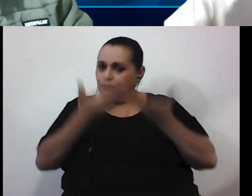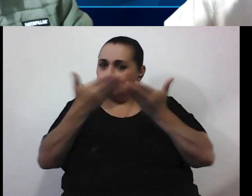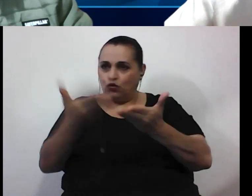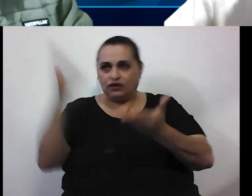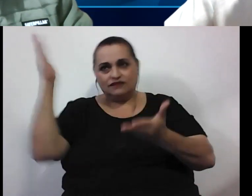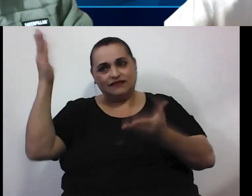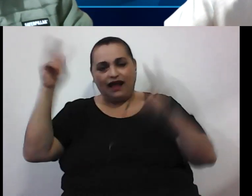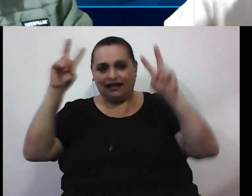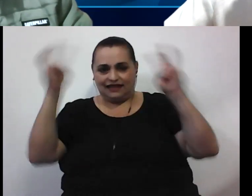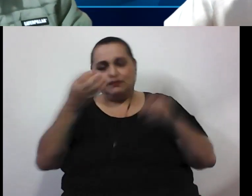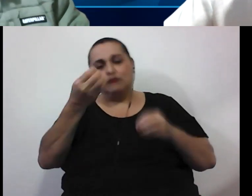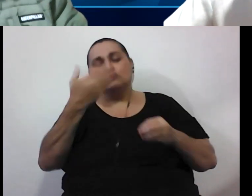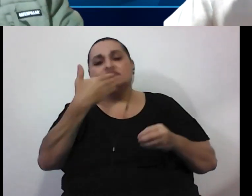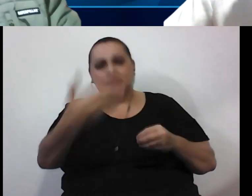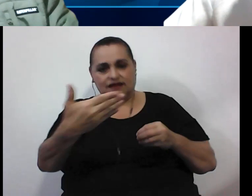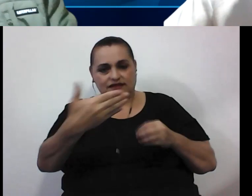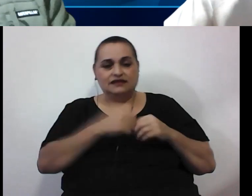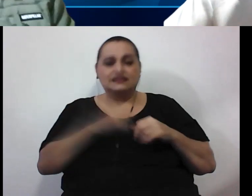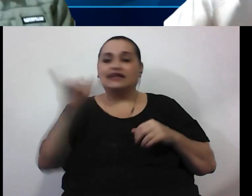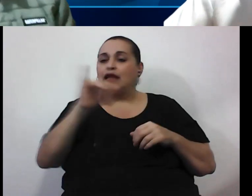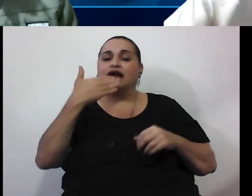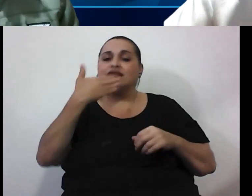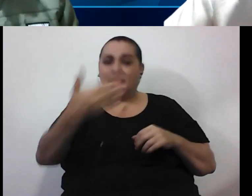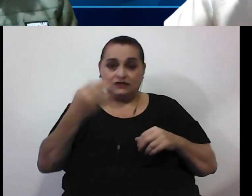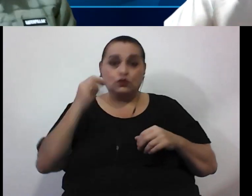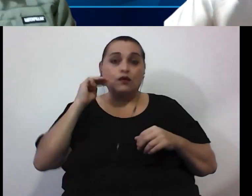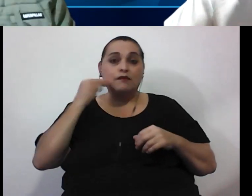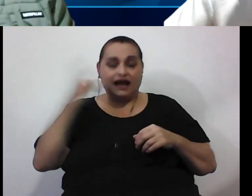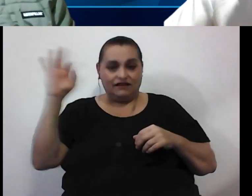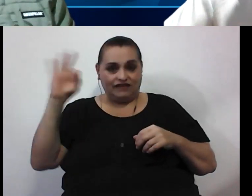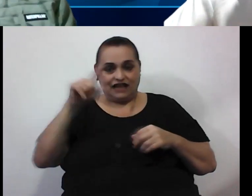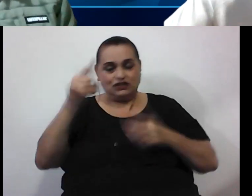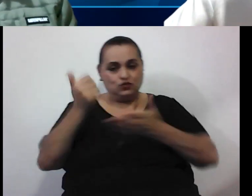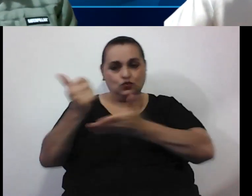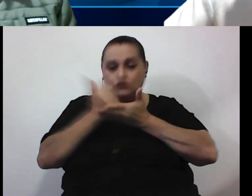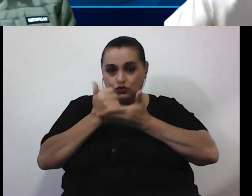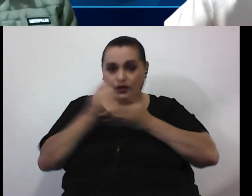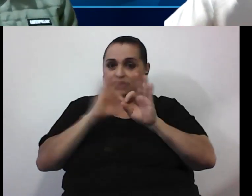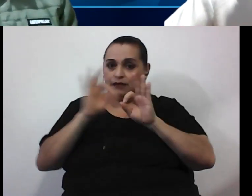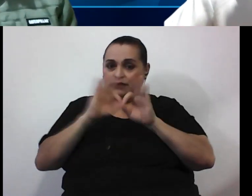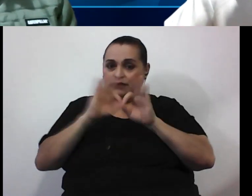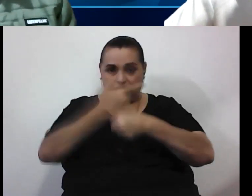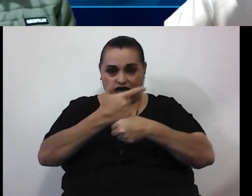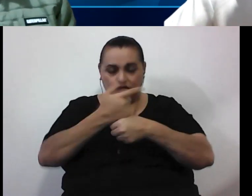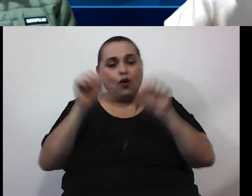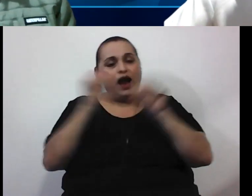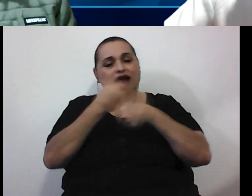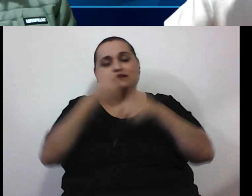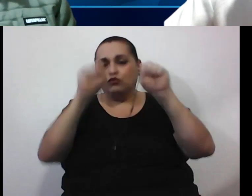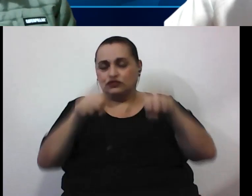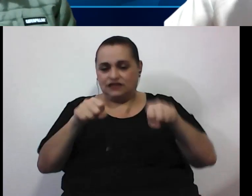al tema. Muchísimas gracias. También le agradezco a Magali Fernández su colaboración en la interpretación y haciendo posible que esta información